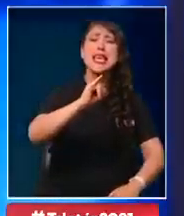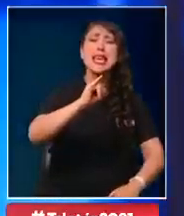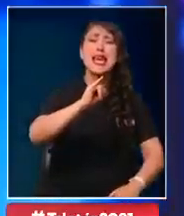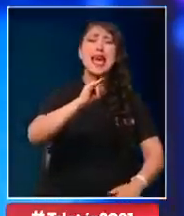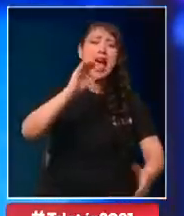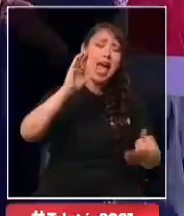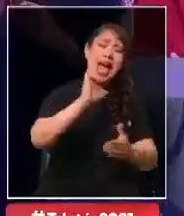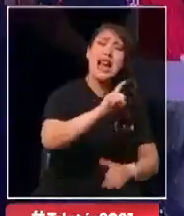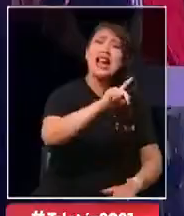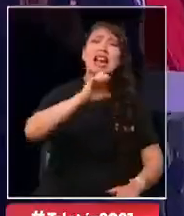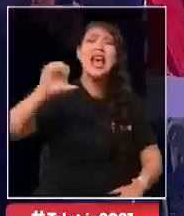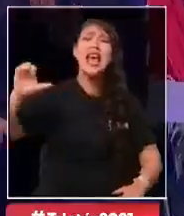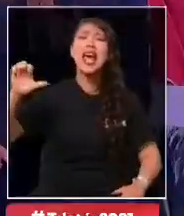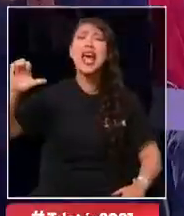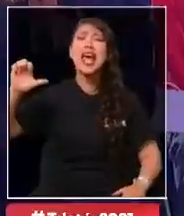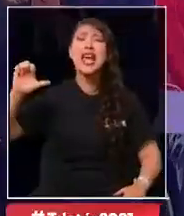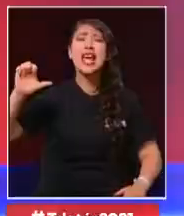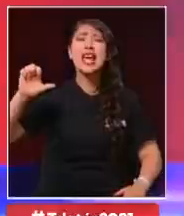¡Chile!